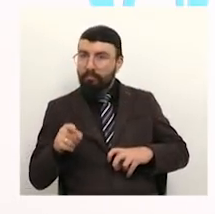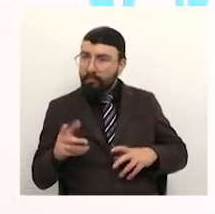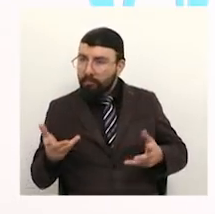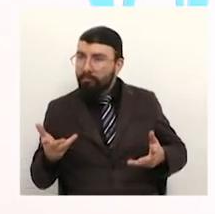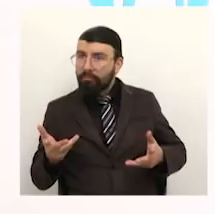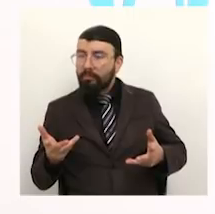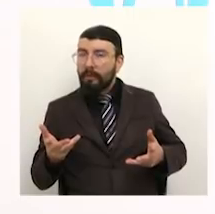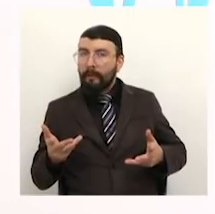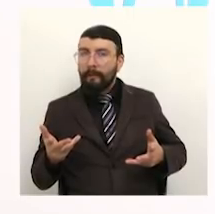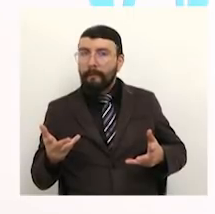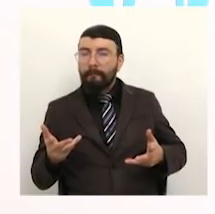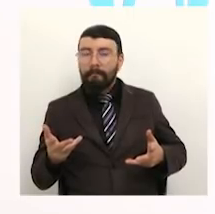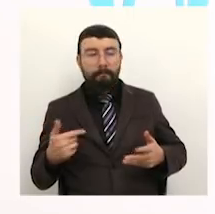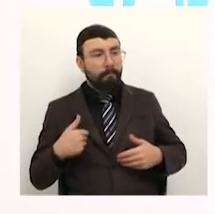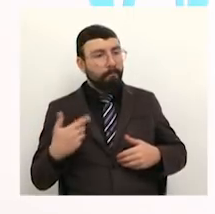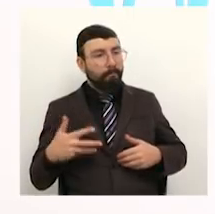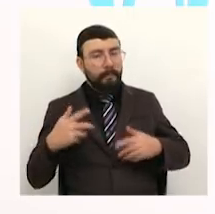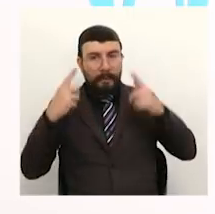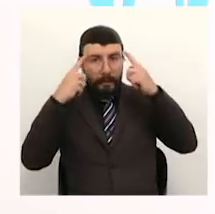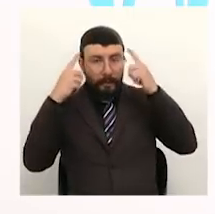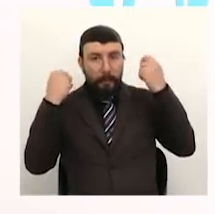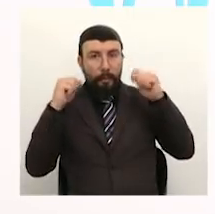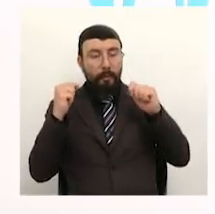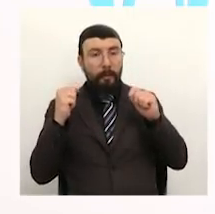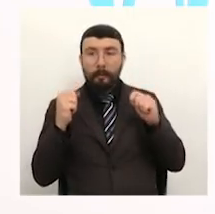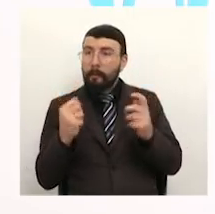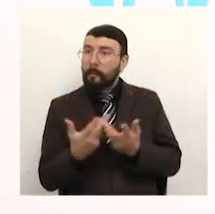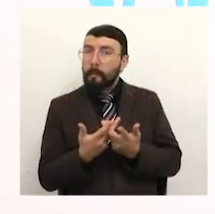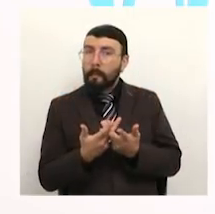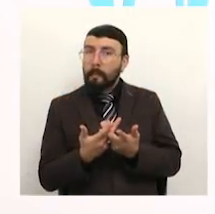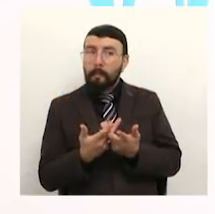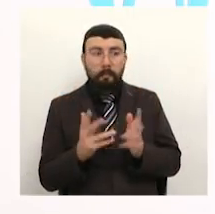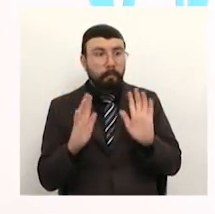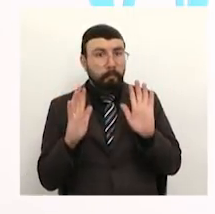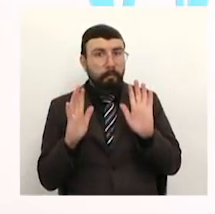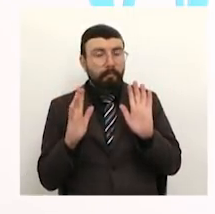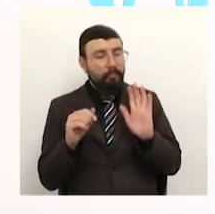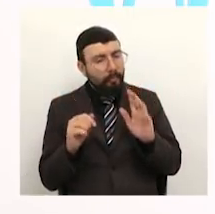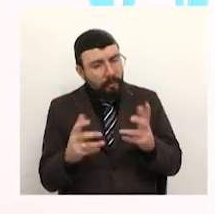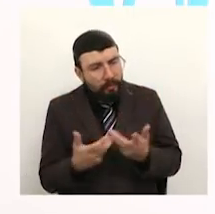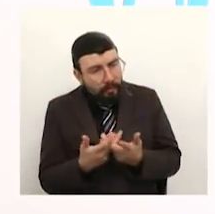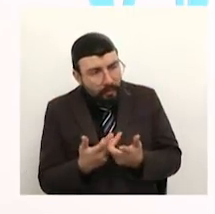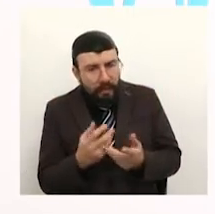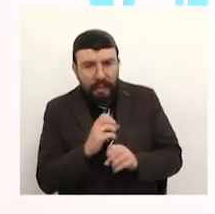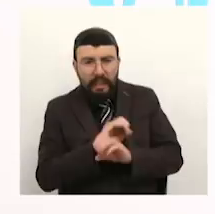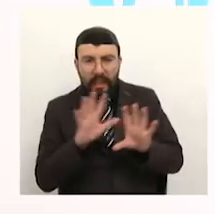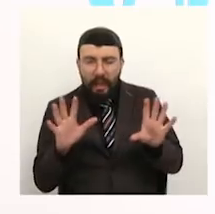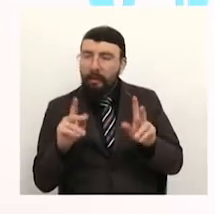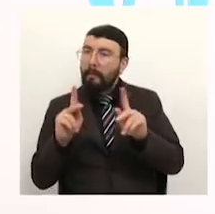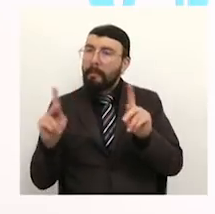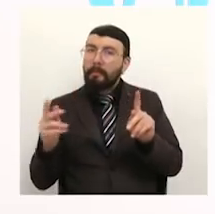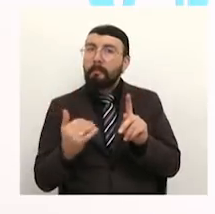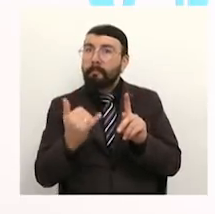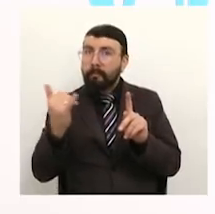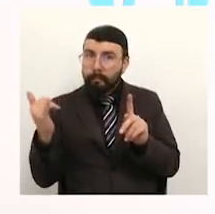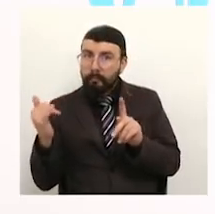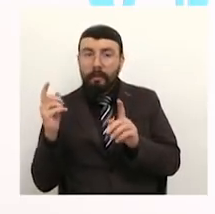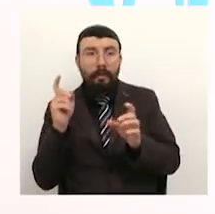y realmente pues me preocupa porque no tengo como mucha mucha claridad en que la gente haga eso